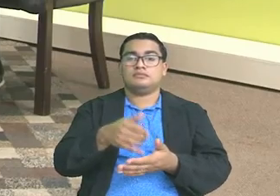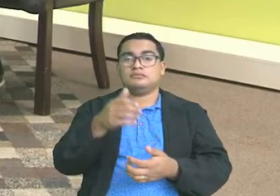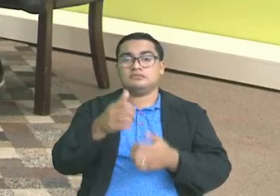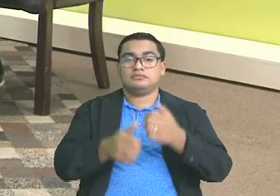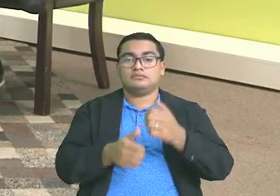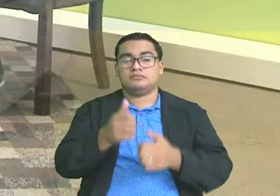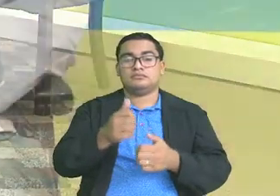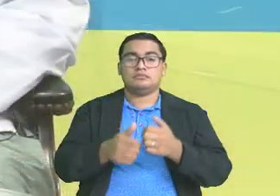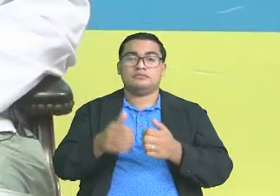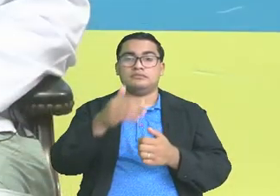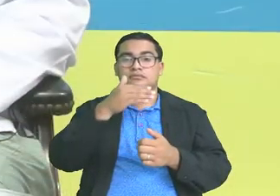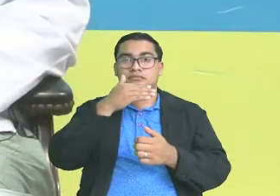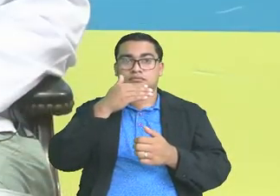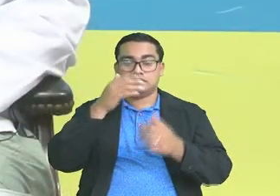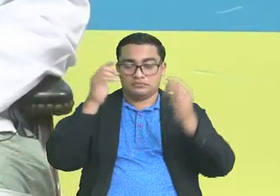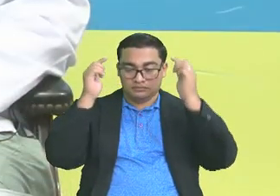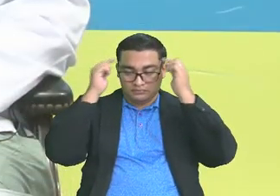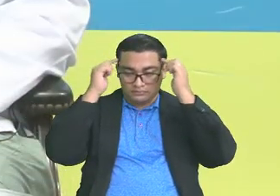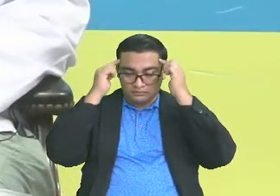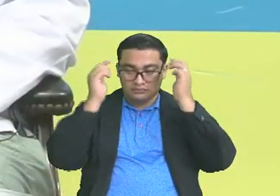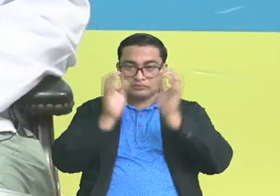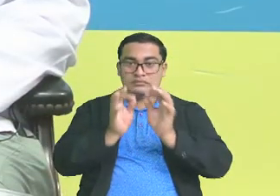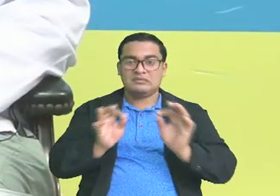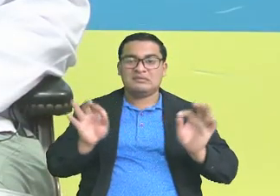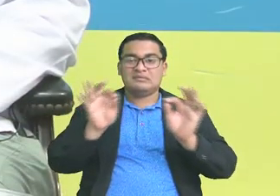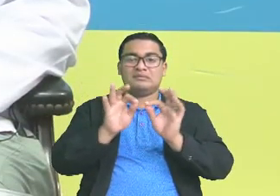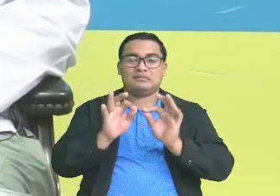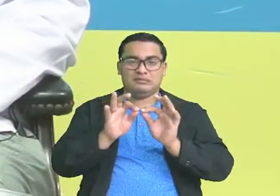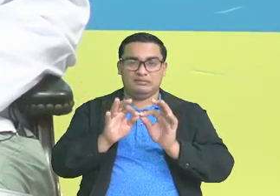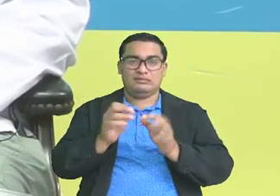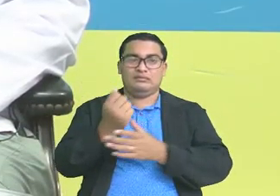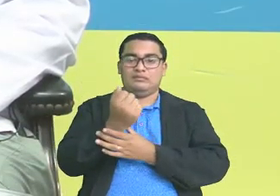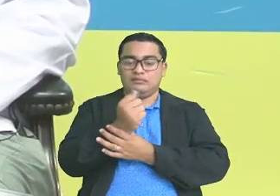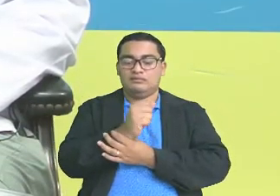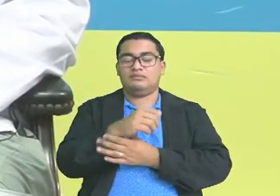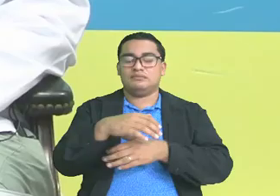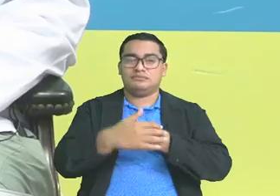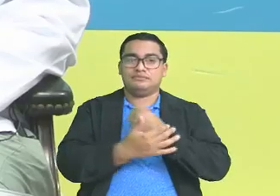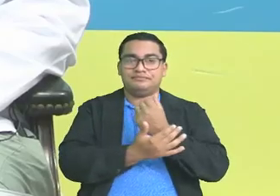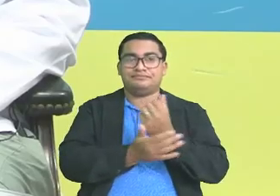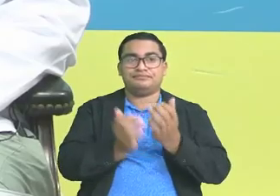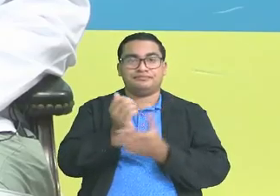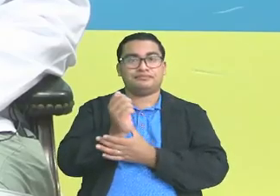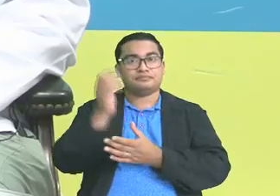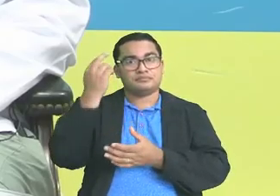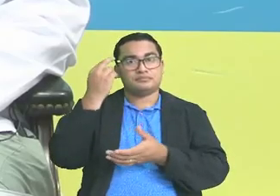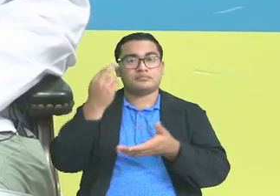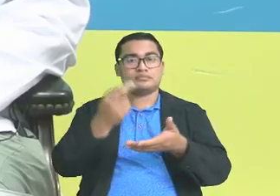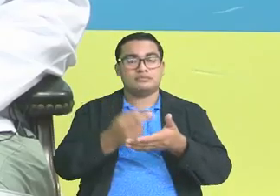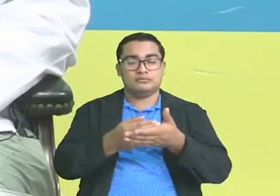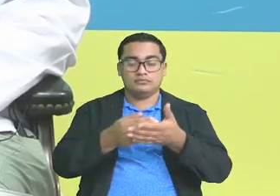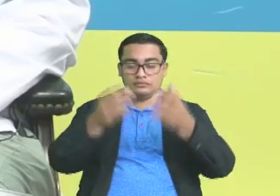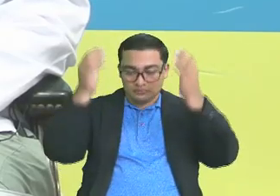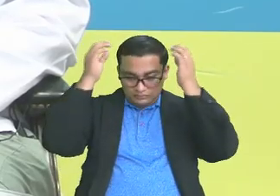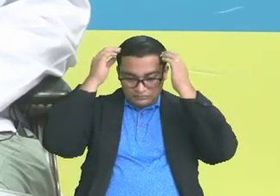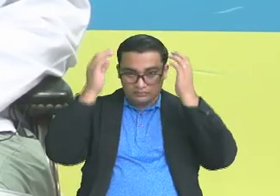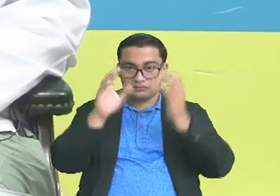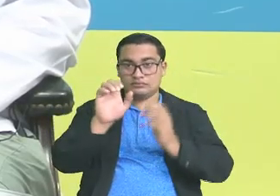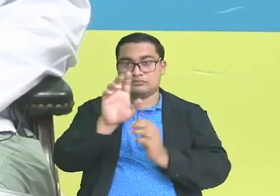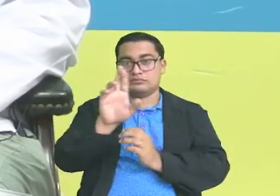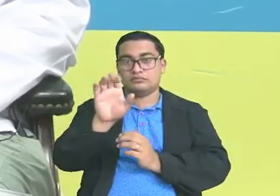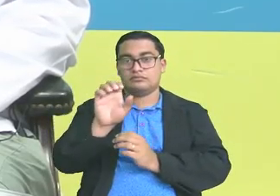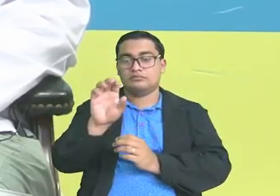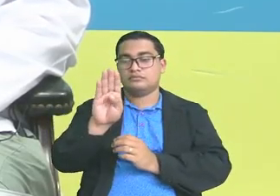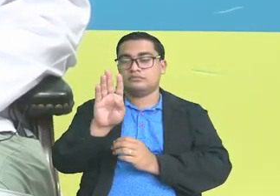neurológicas. Es importante la rehabilitación. Recordar que en el cerebro no existe la regeneración.